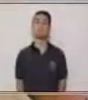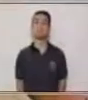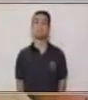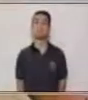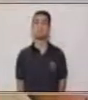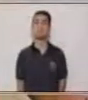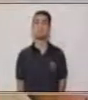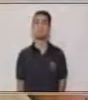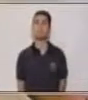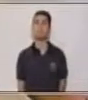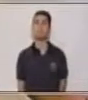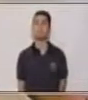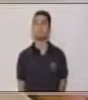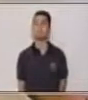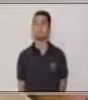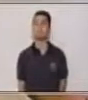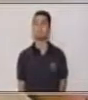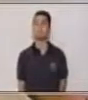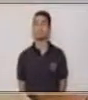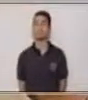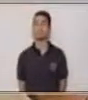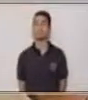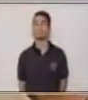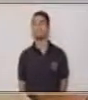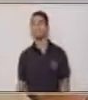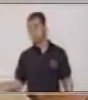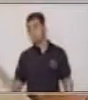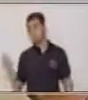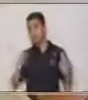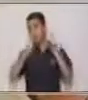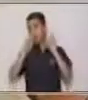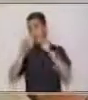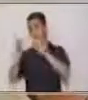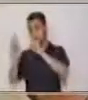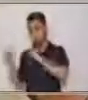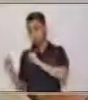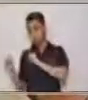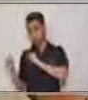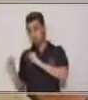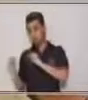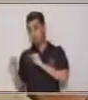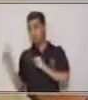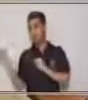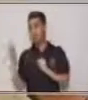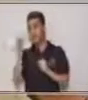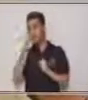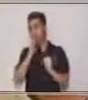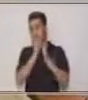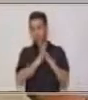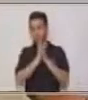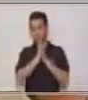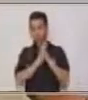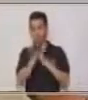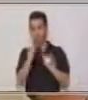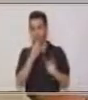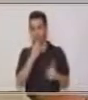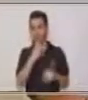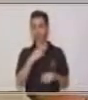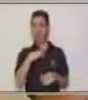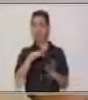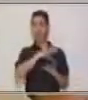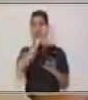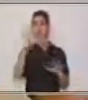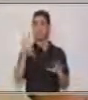En el caso de la encuesta, que del helado de chocolate eran 100 personas, entonces era